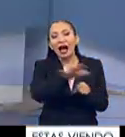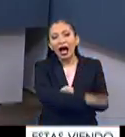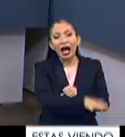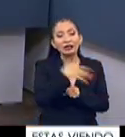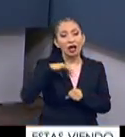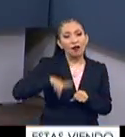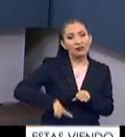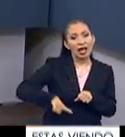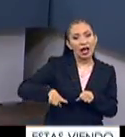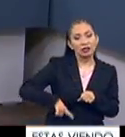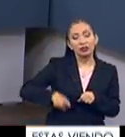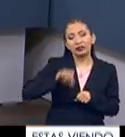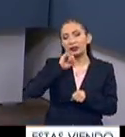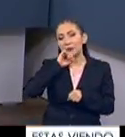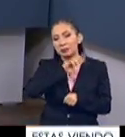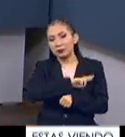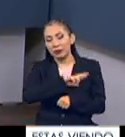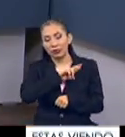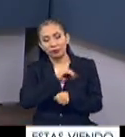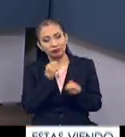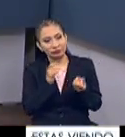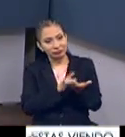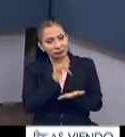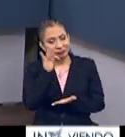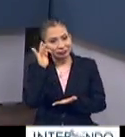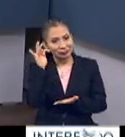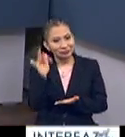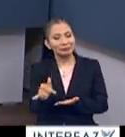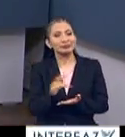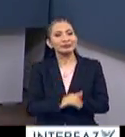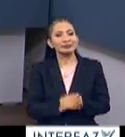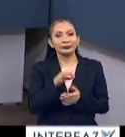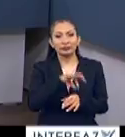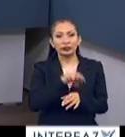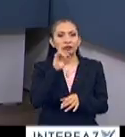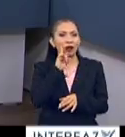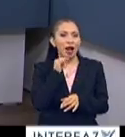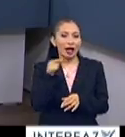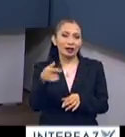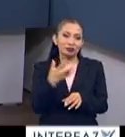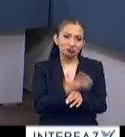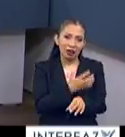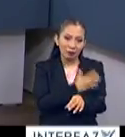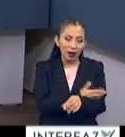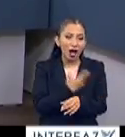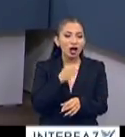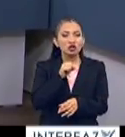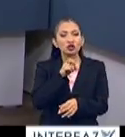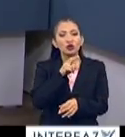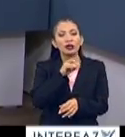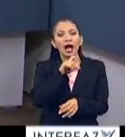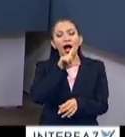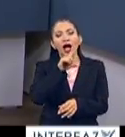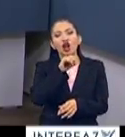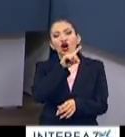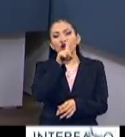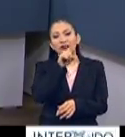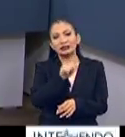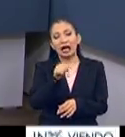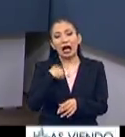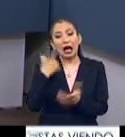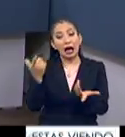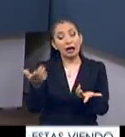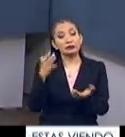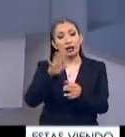tanto del gobierno como también privado. Pues te agradecemos mucho, doctora, que haya estado con nosotros, doctora Zuria Loza,